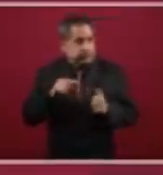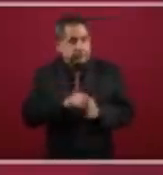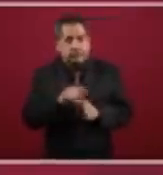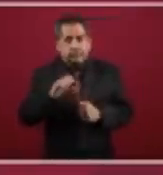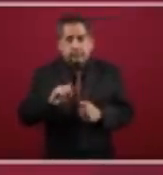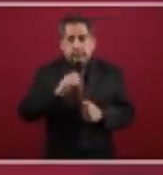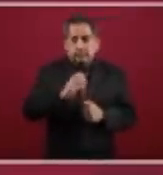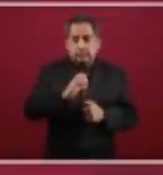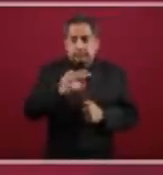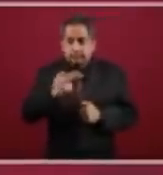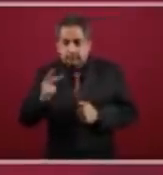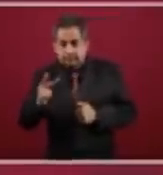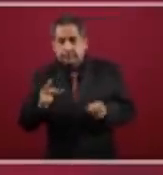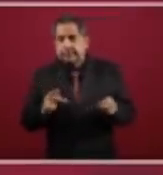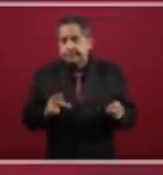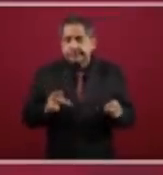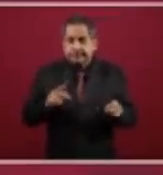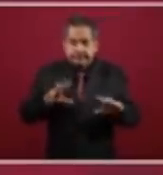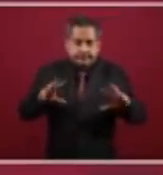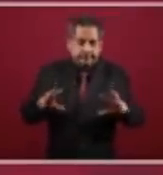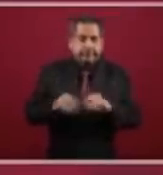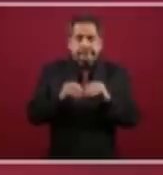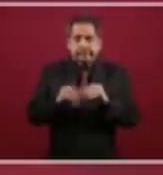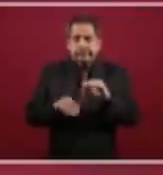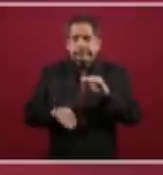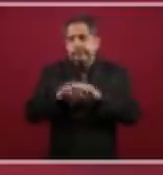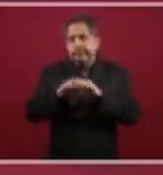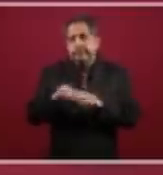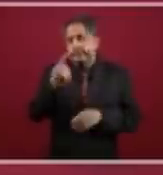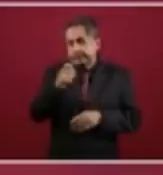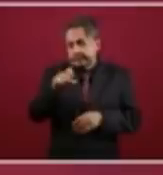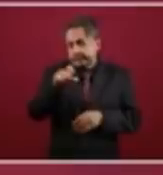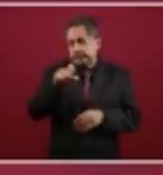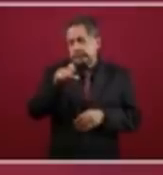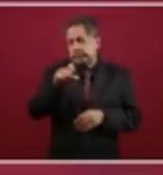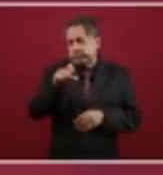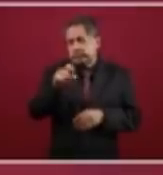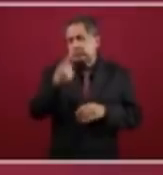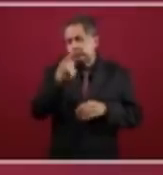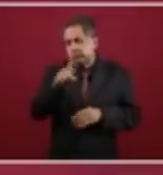de Hacienda, este ejercicio vamos a llegar a